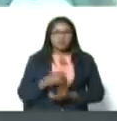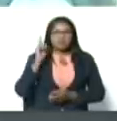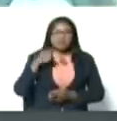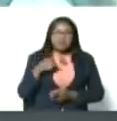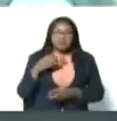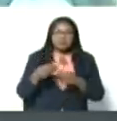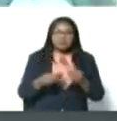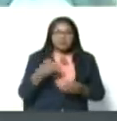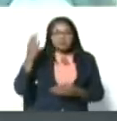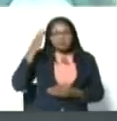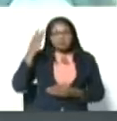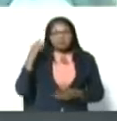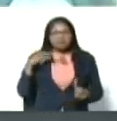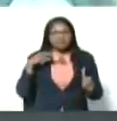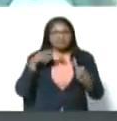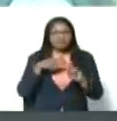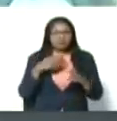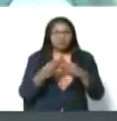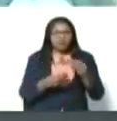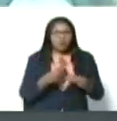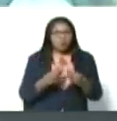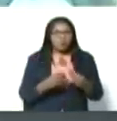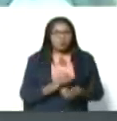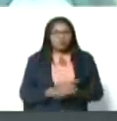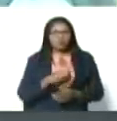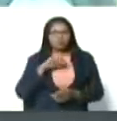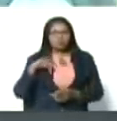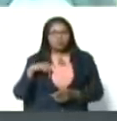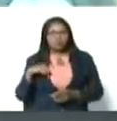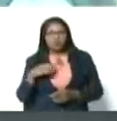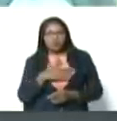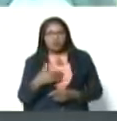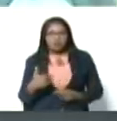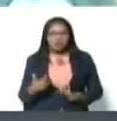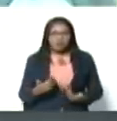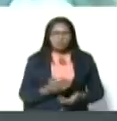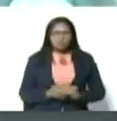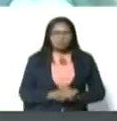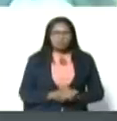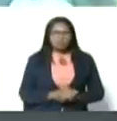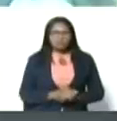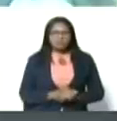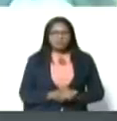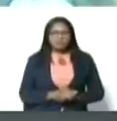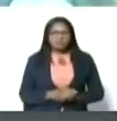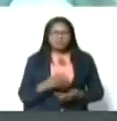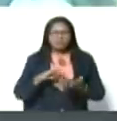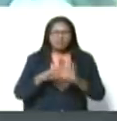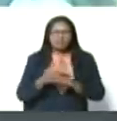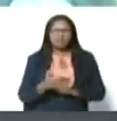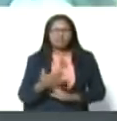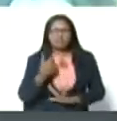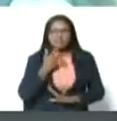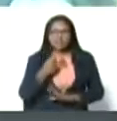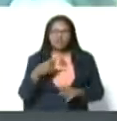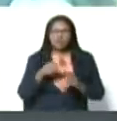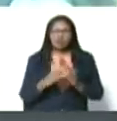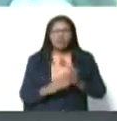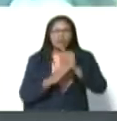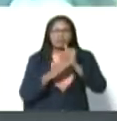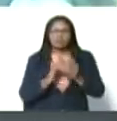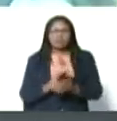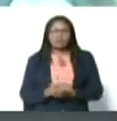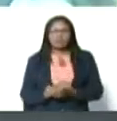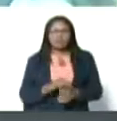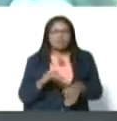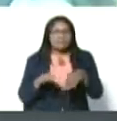cómo llegar a ese objetivo, a ese rumbo que uno se plantea. Y es preferible, decía el comandante,